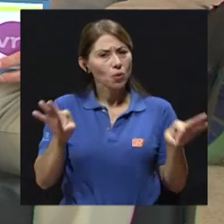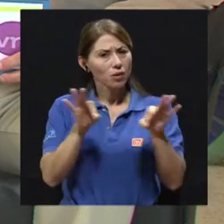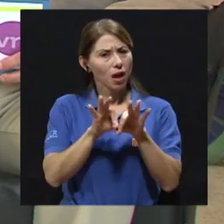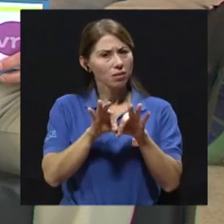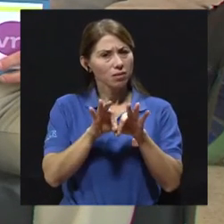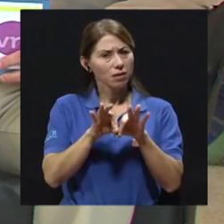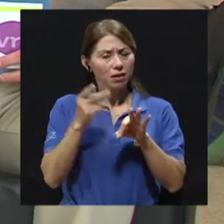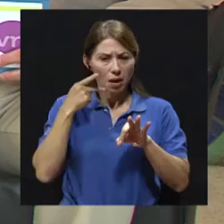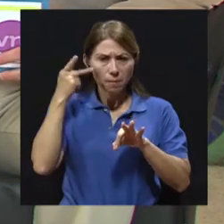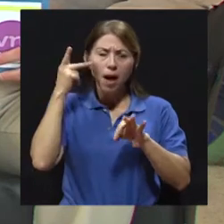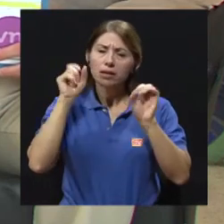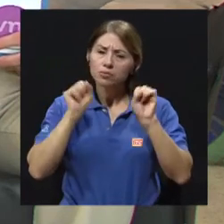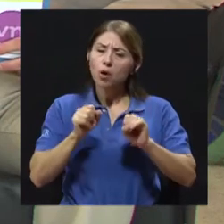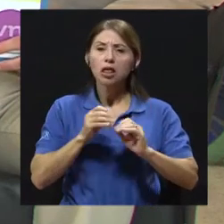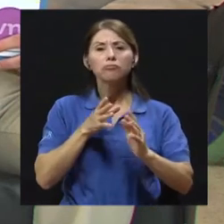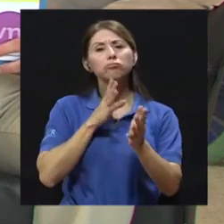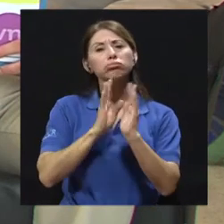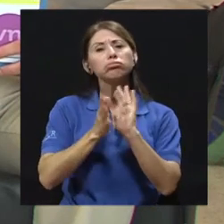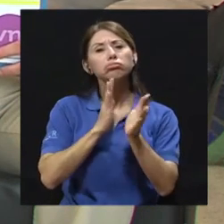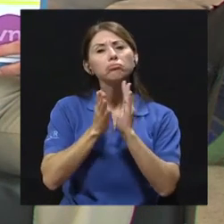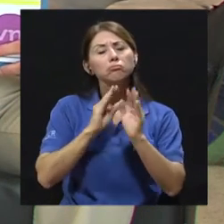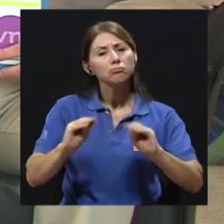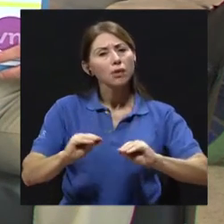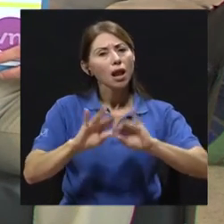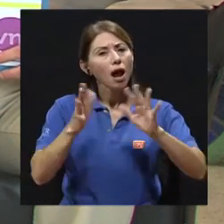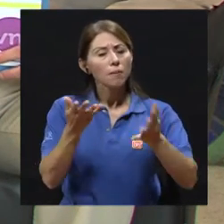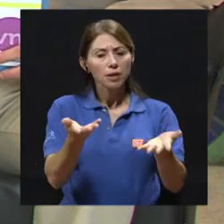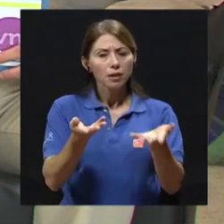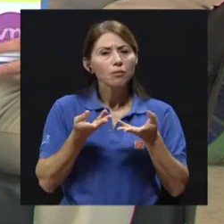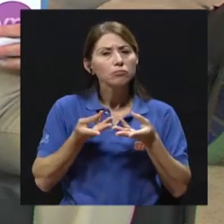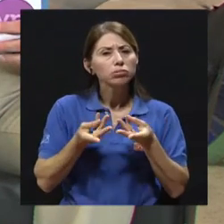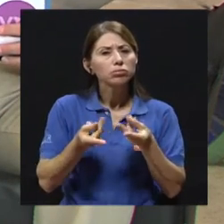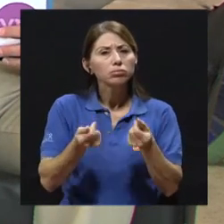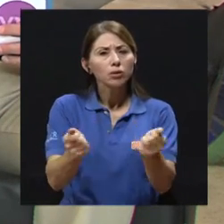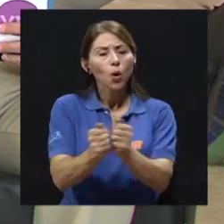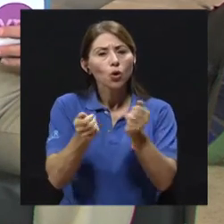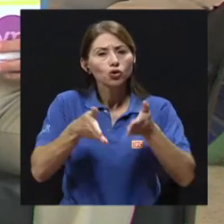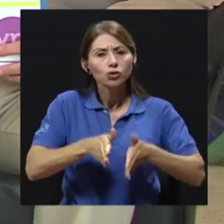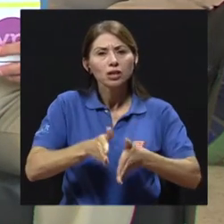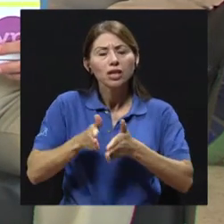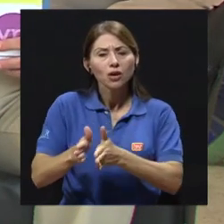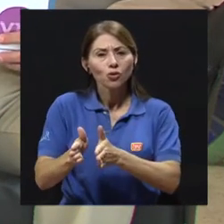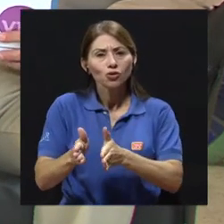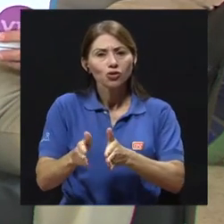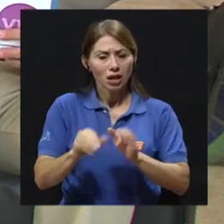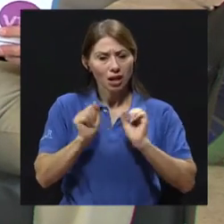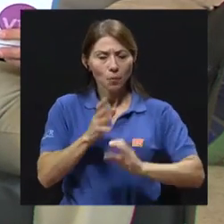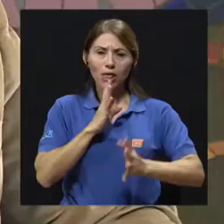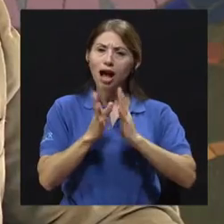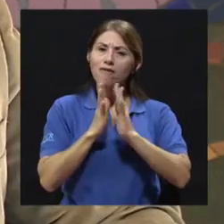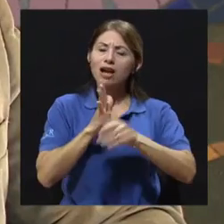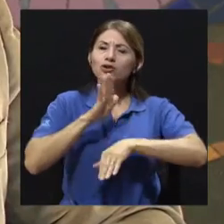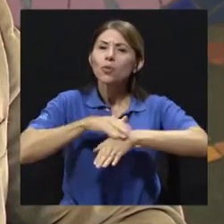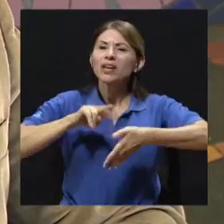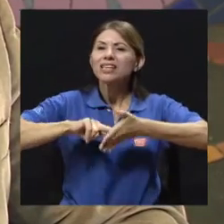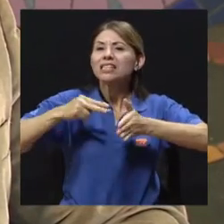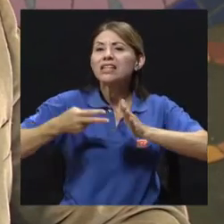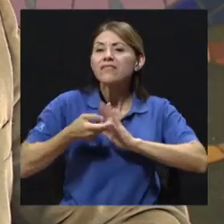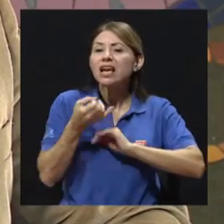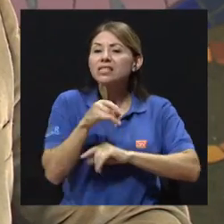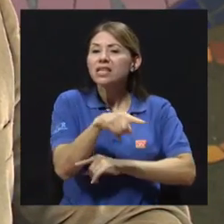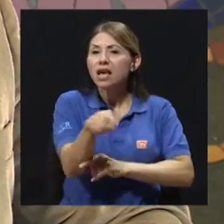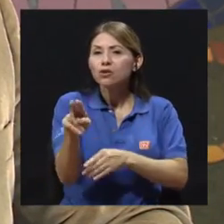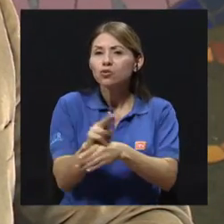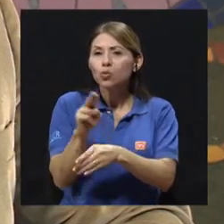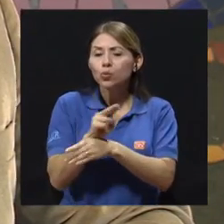los padres puedan dialogar de manera abierta y de manera transparente con sus hijos acerca de lo que representa un eventual